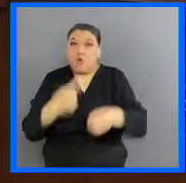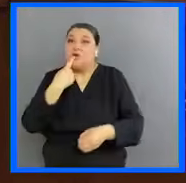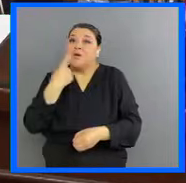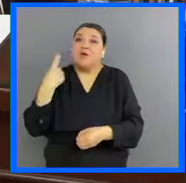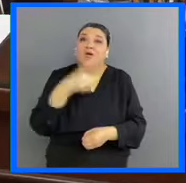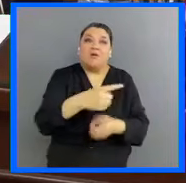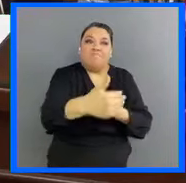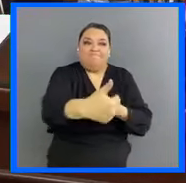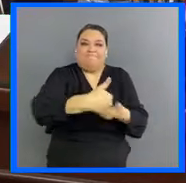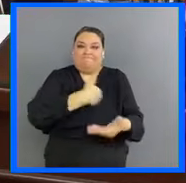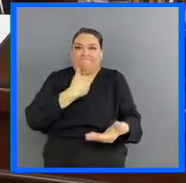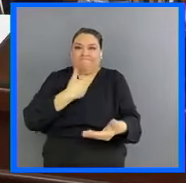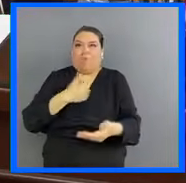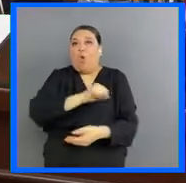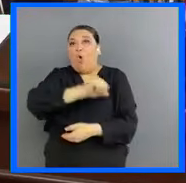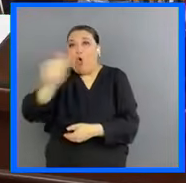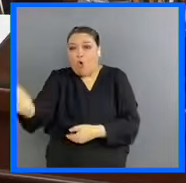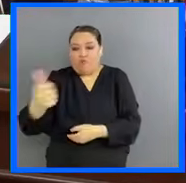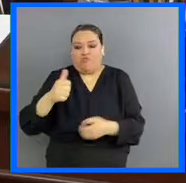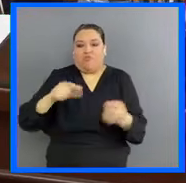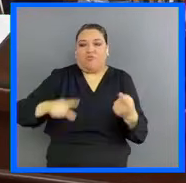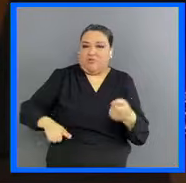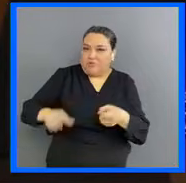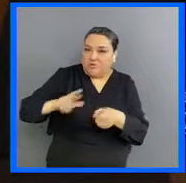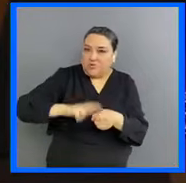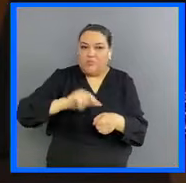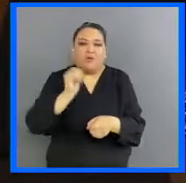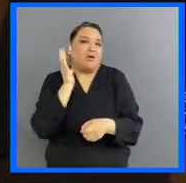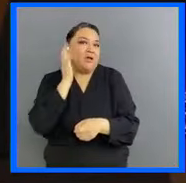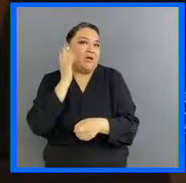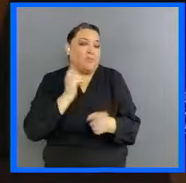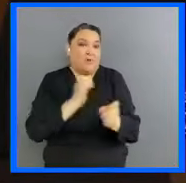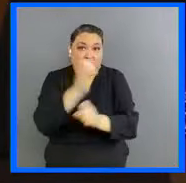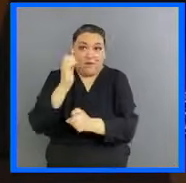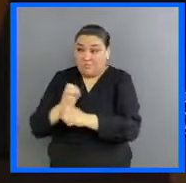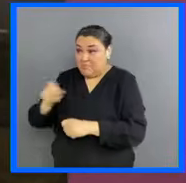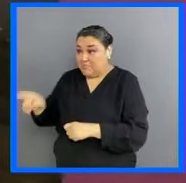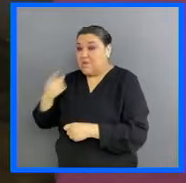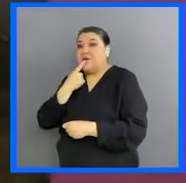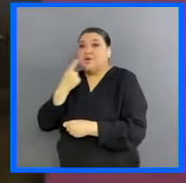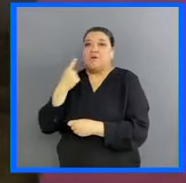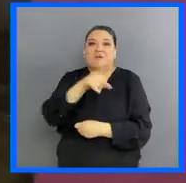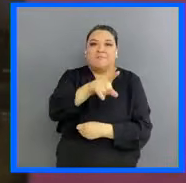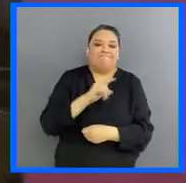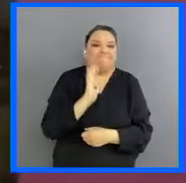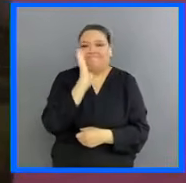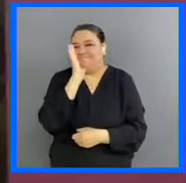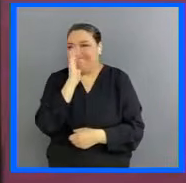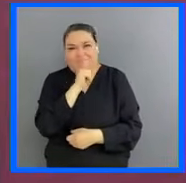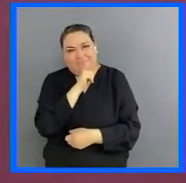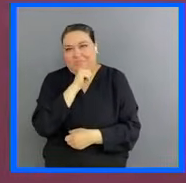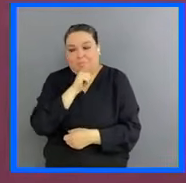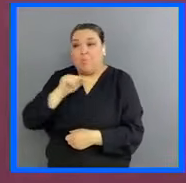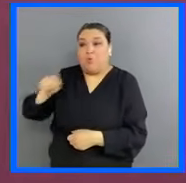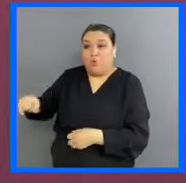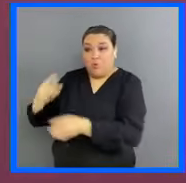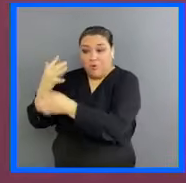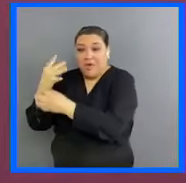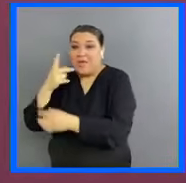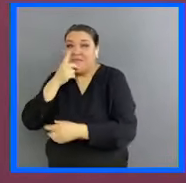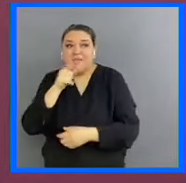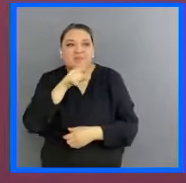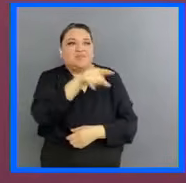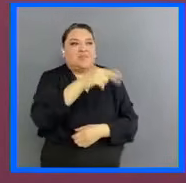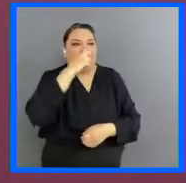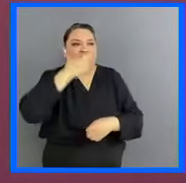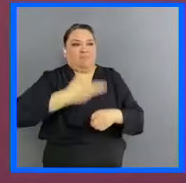contra poderes ejecutivos y legislativos de entidades federativas en los casos en los que alegue que hubo una invasión a sus